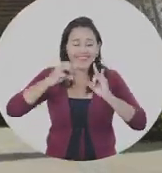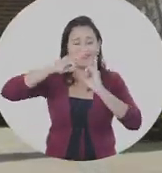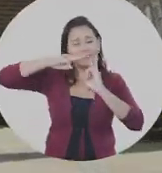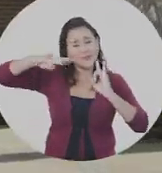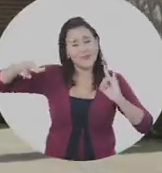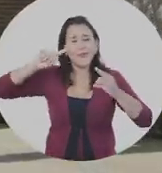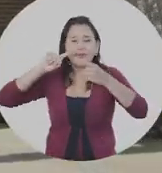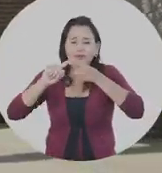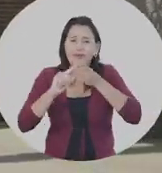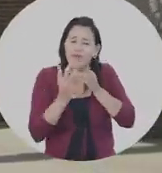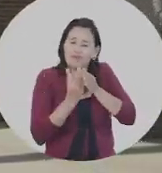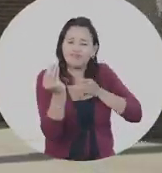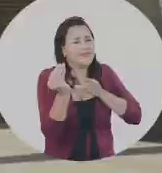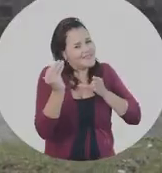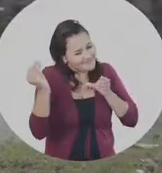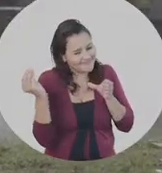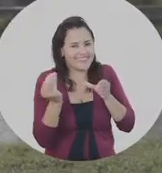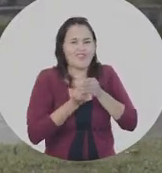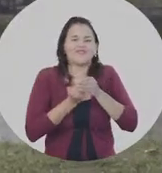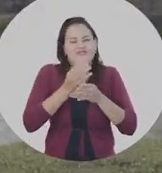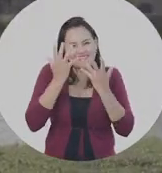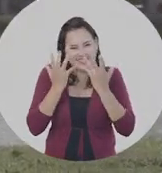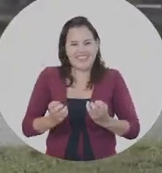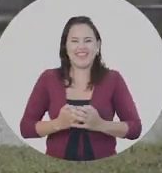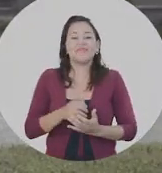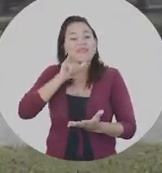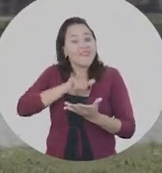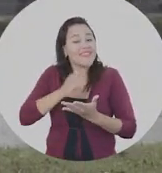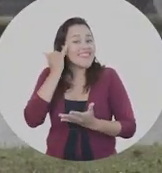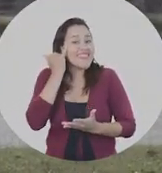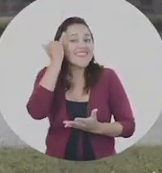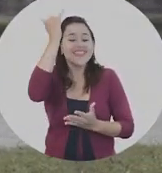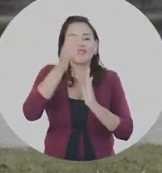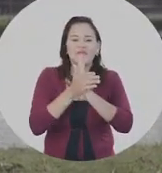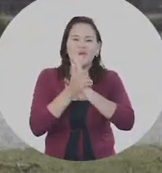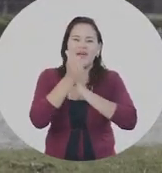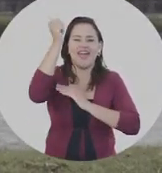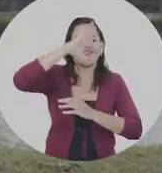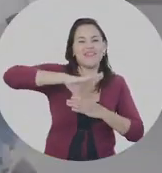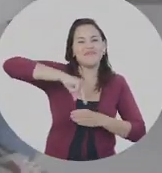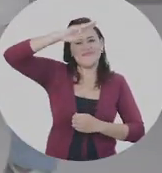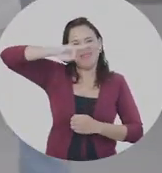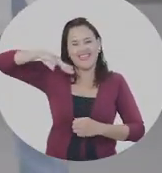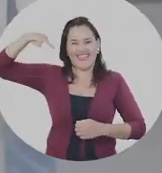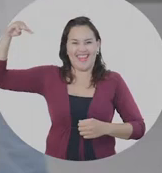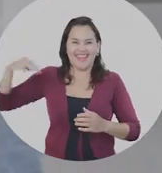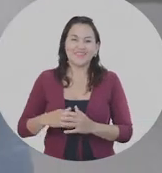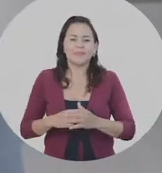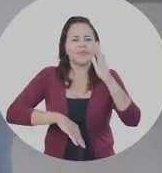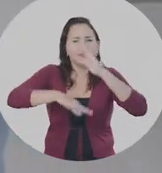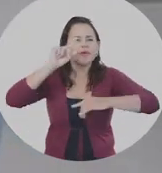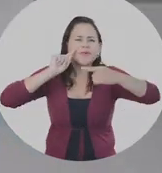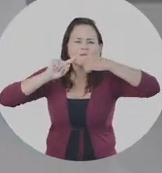el departamento y con esa idea nace el programa Talento Magdalena, el cual ha sido creado para promover